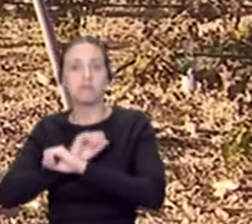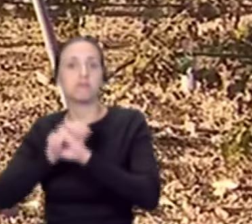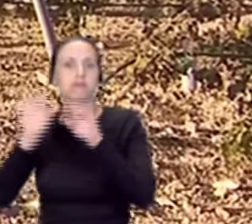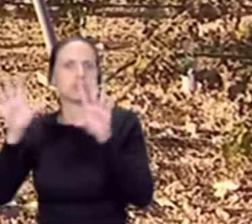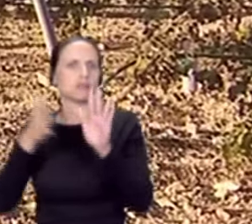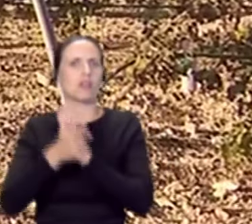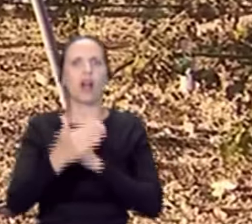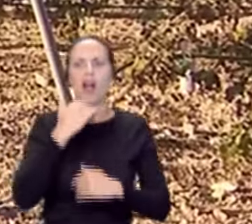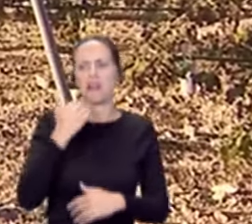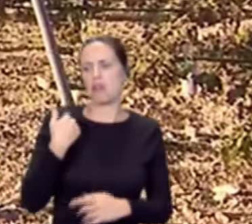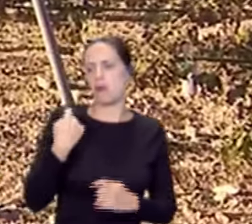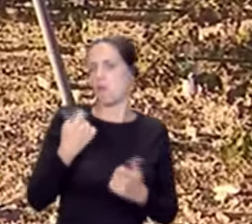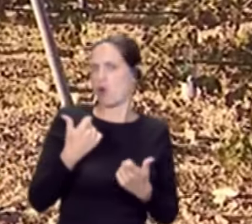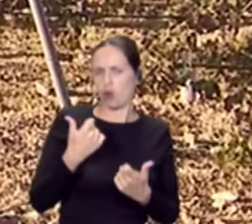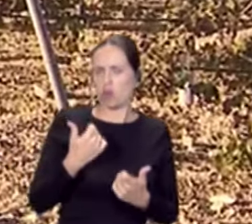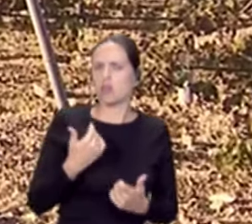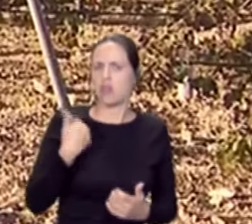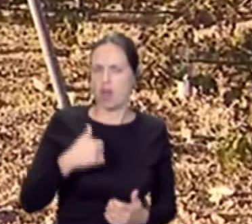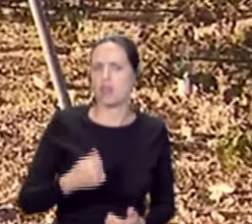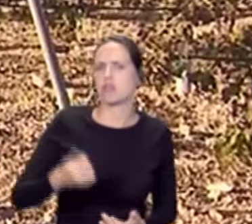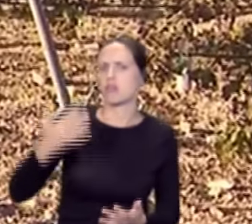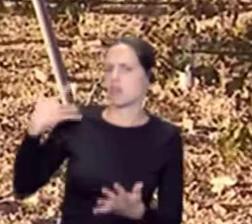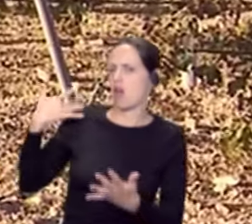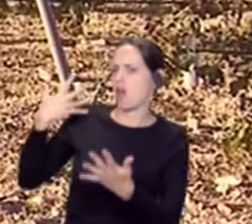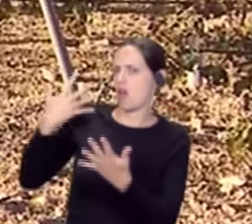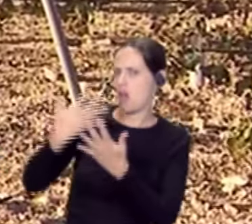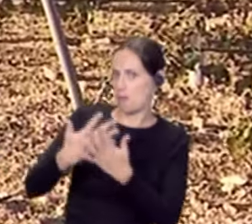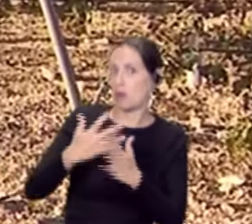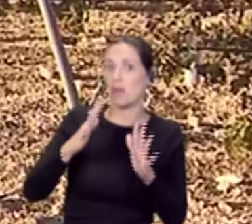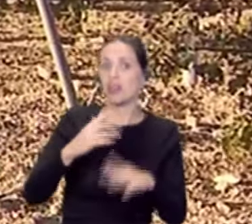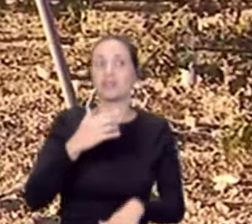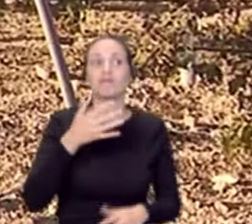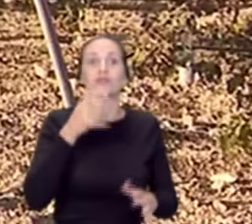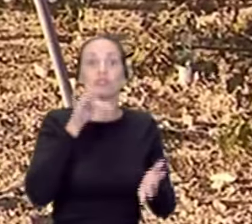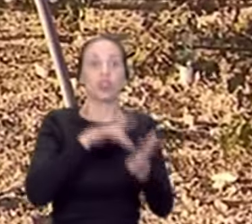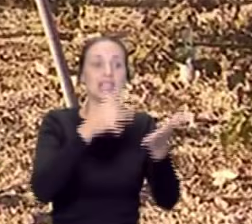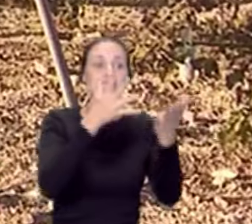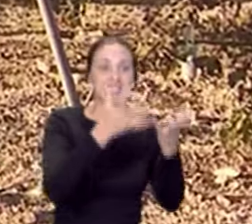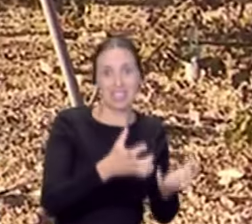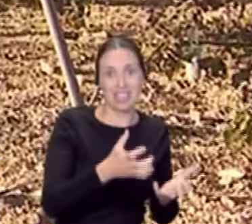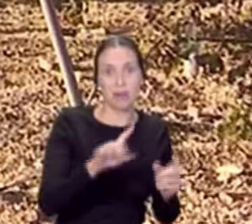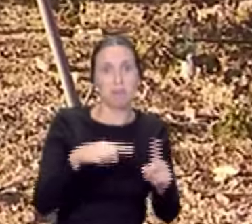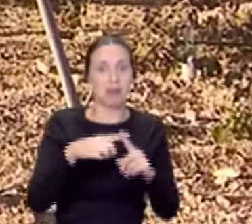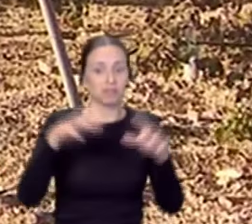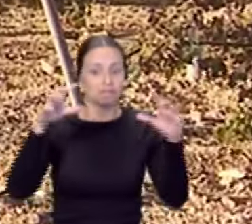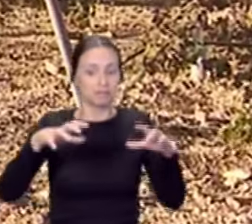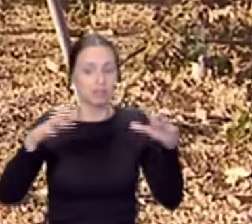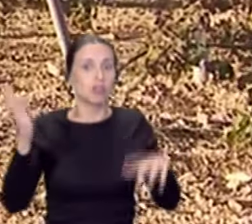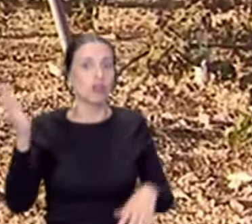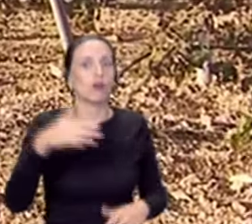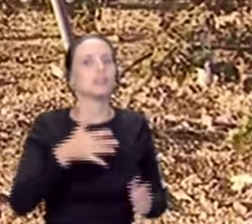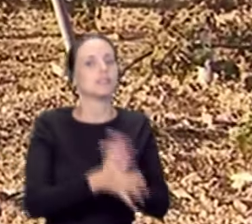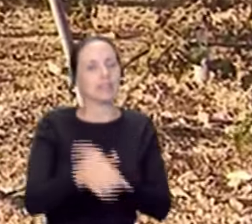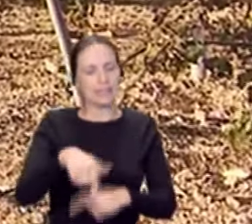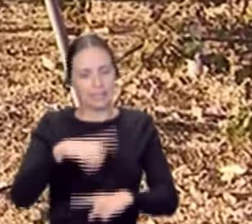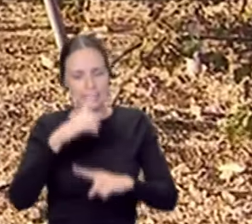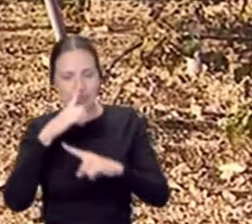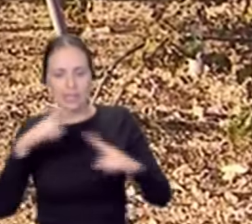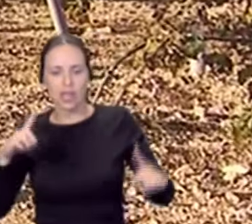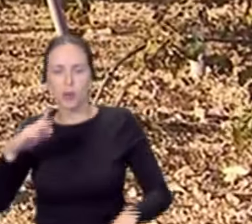algunos lustros, pero la sequía, la falta de agua ha hecho que aparezca más y que este año en concreto esté perjudicando más a